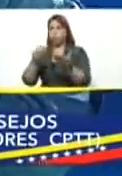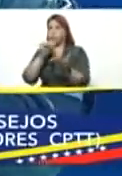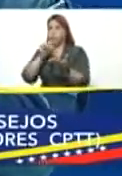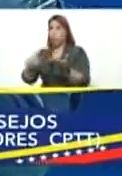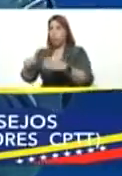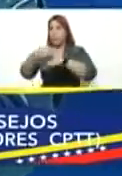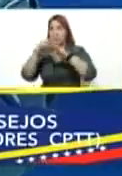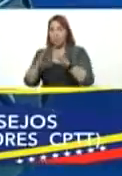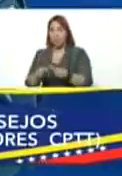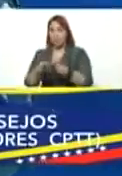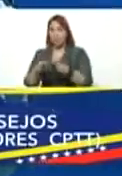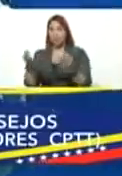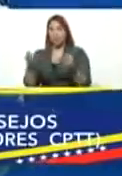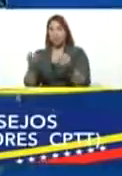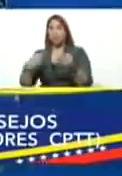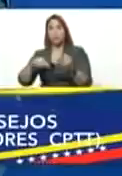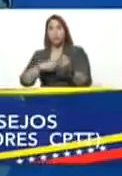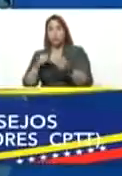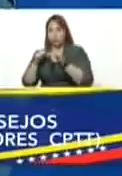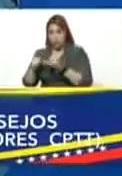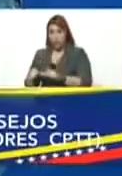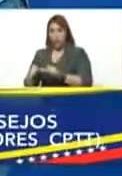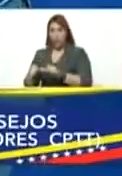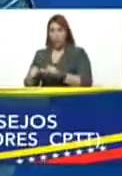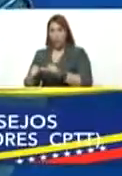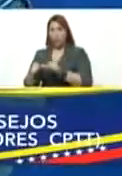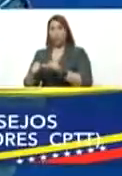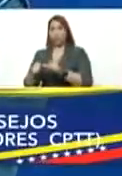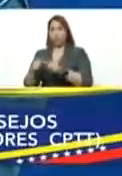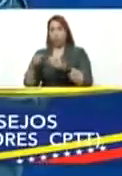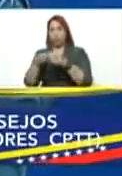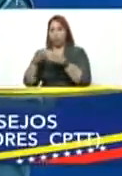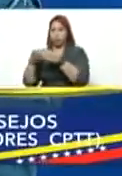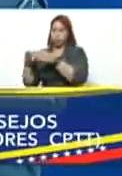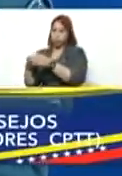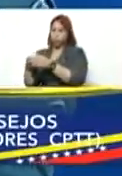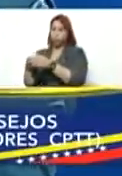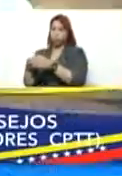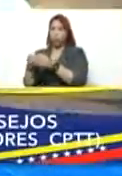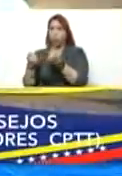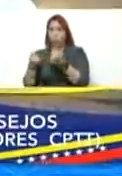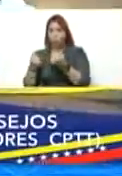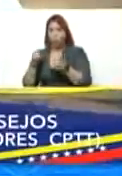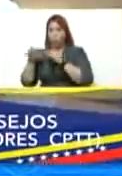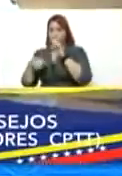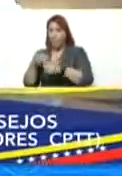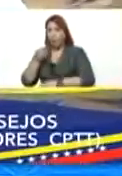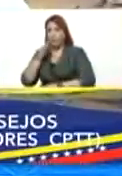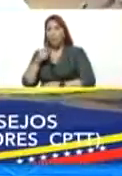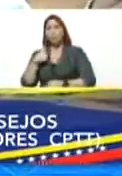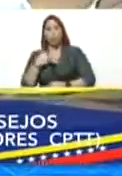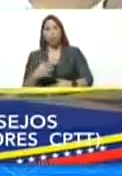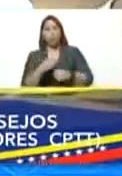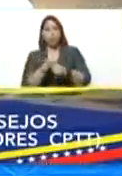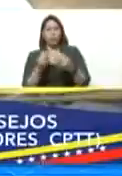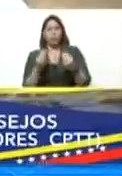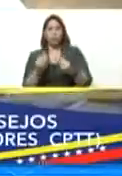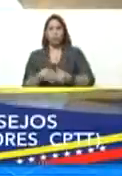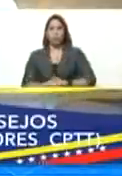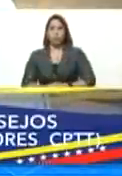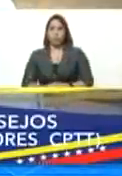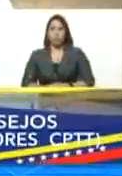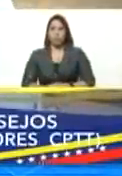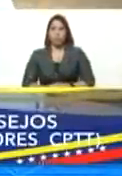nosotros saquemos nuestros costos, nuestra estructura de costos, para seguir comprando café. Bueno, y yo confío mucho,